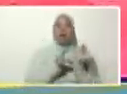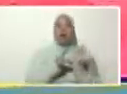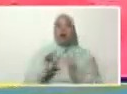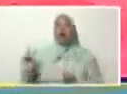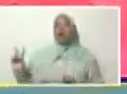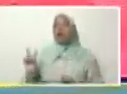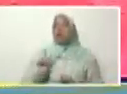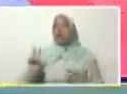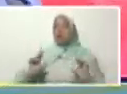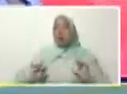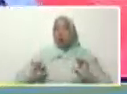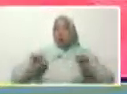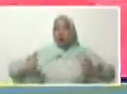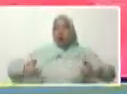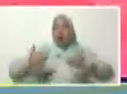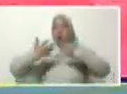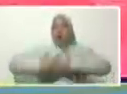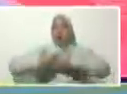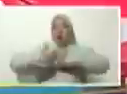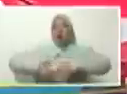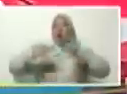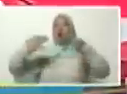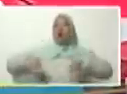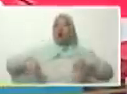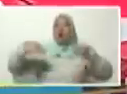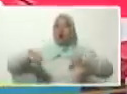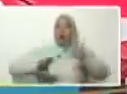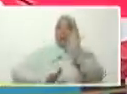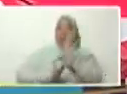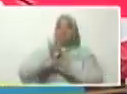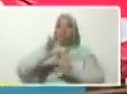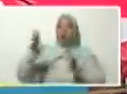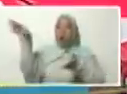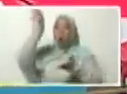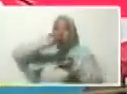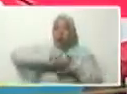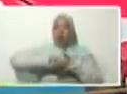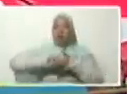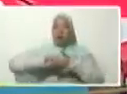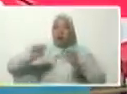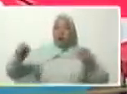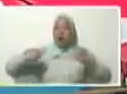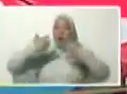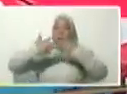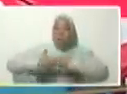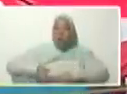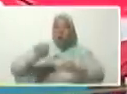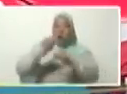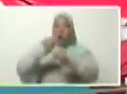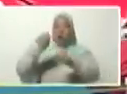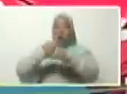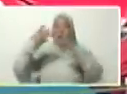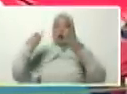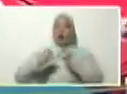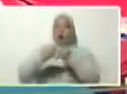Venezuela comenzó a ver su industria petrolera reanimada, reactivada, prendida otra vez de la mano de la clase obrera. Más